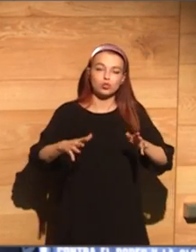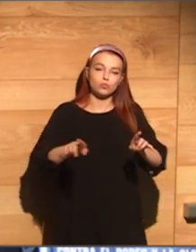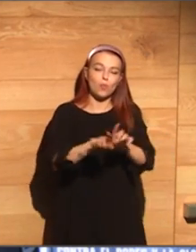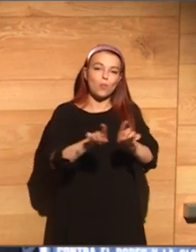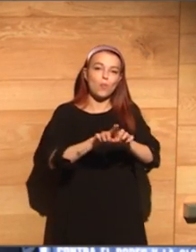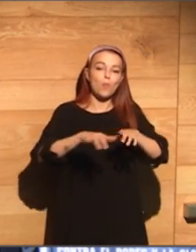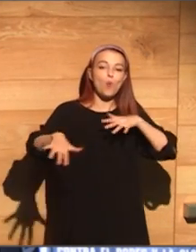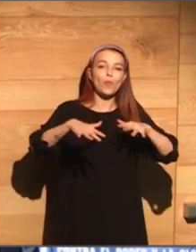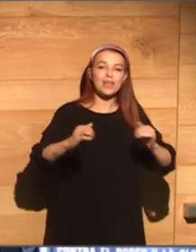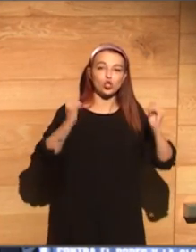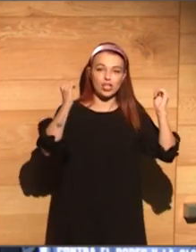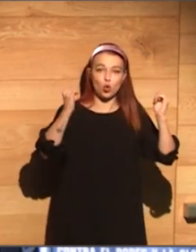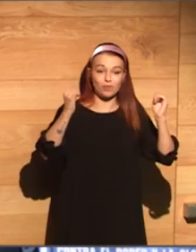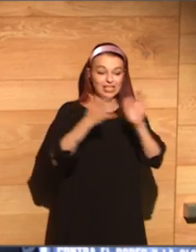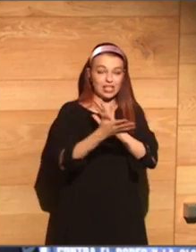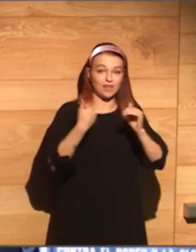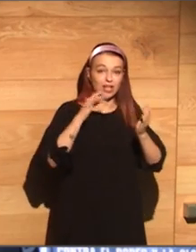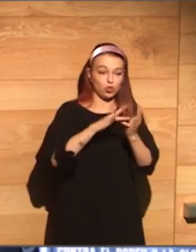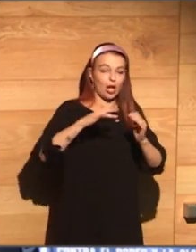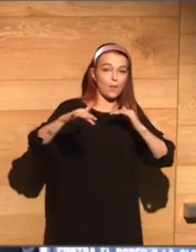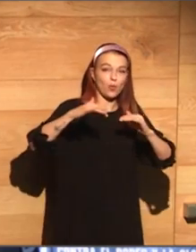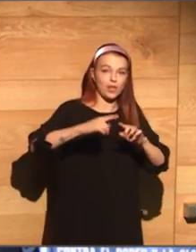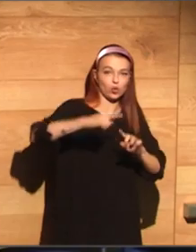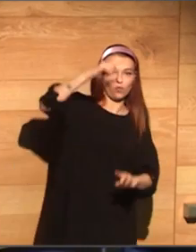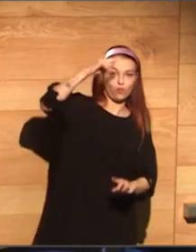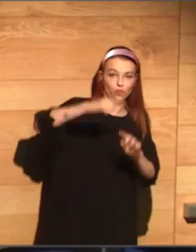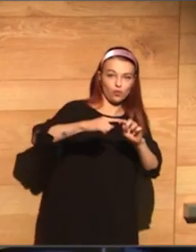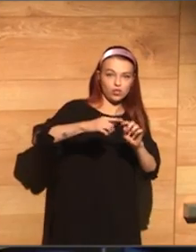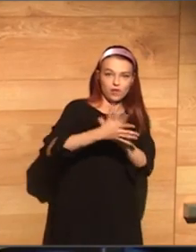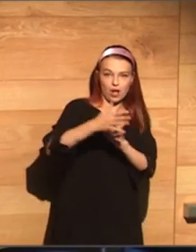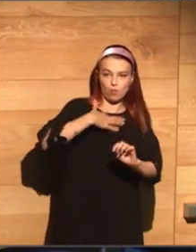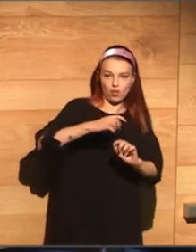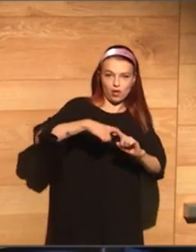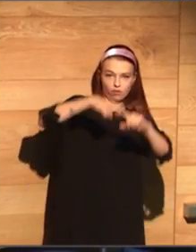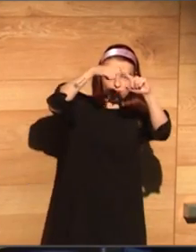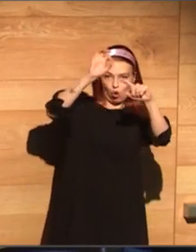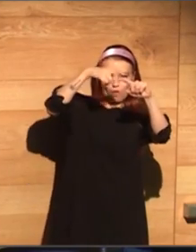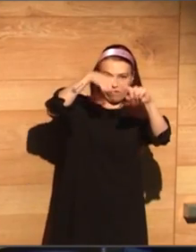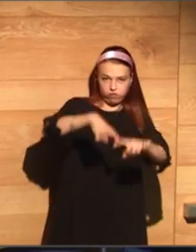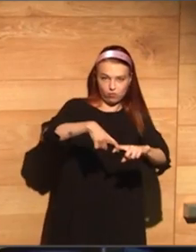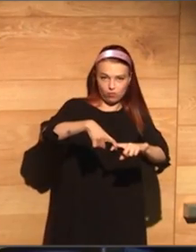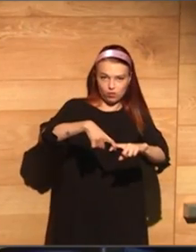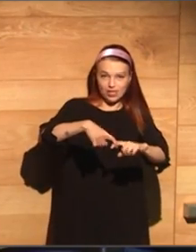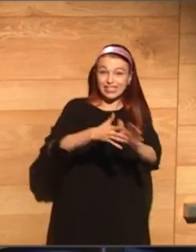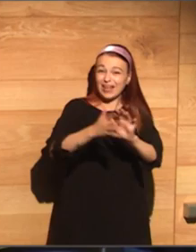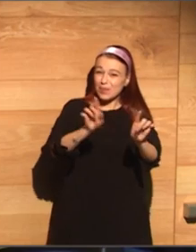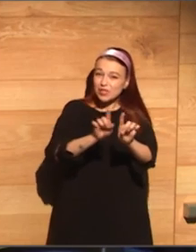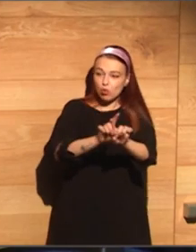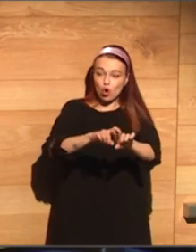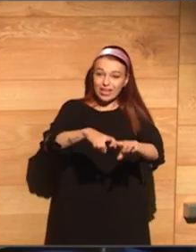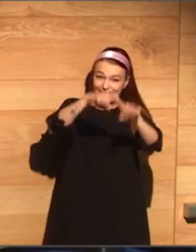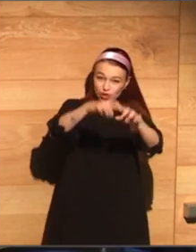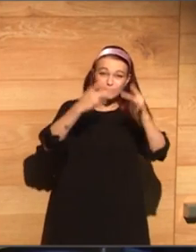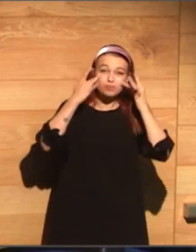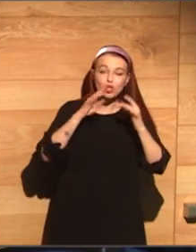entendamos, los movimientos en vertical, pero sin salirse del eje. Que suben recto hacia arriba o bajan, ¿no? Eso es. Nunca es recto puro con la berlanguita, porque